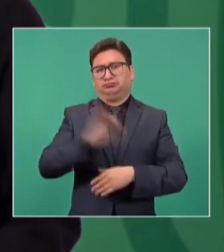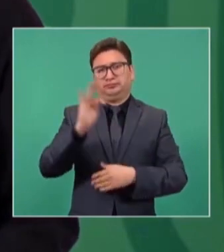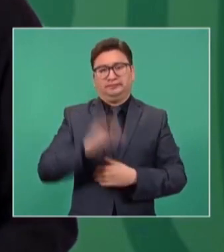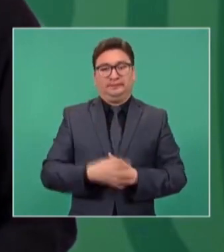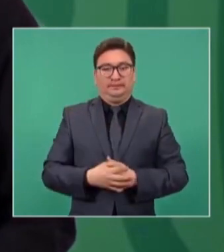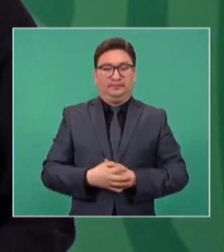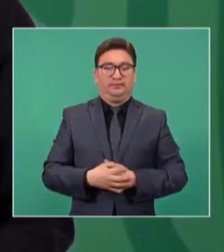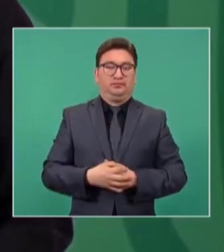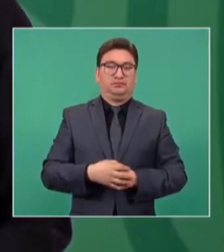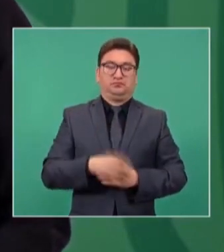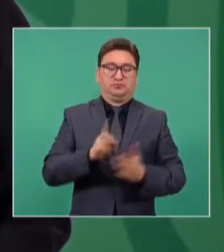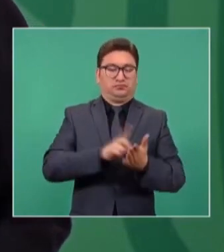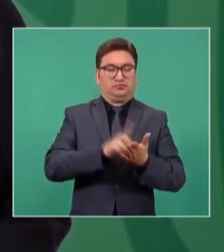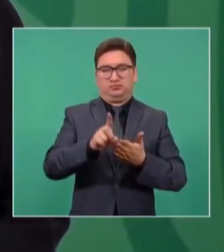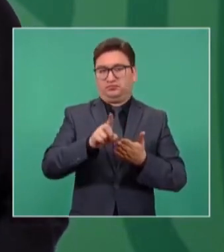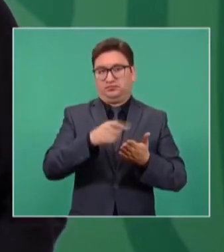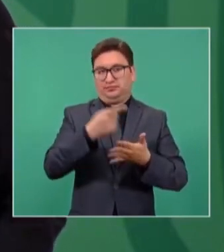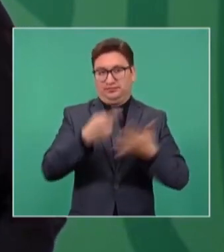derechos